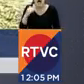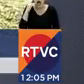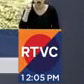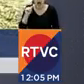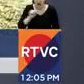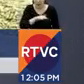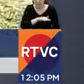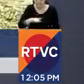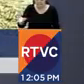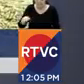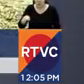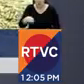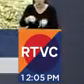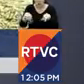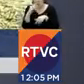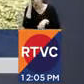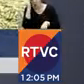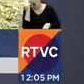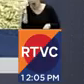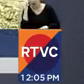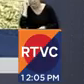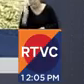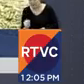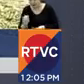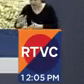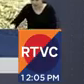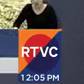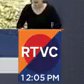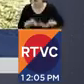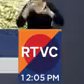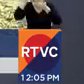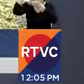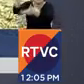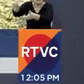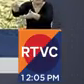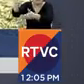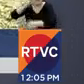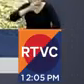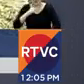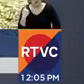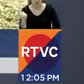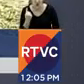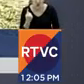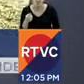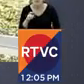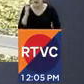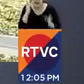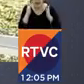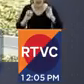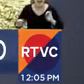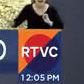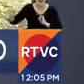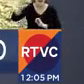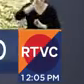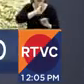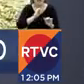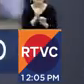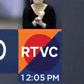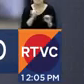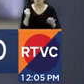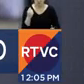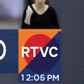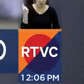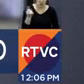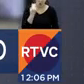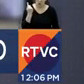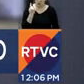a otro, hubo una exhaustiva limpieza del lugar. En fin, eso difícilmente lo pudo